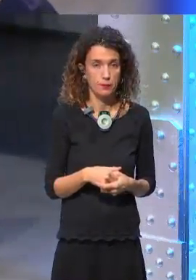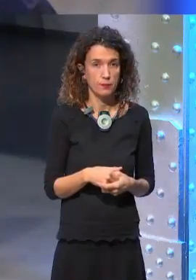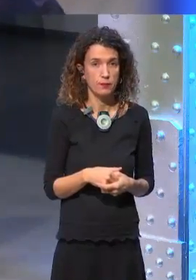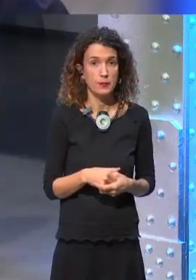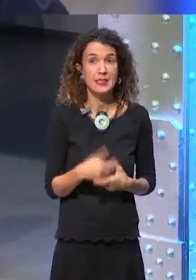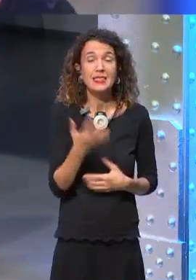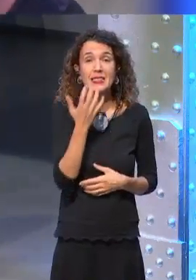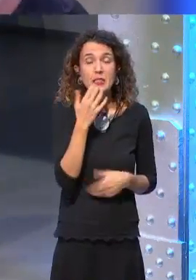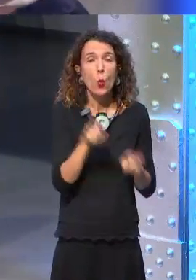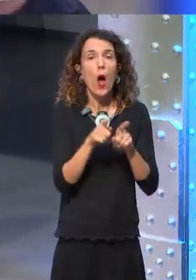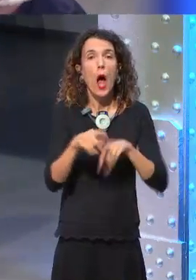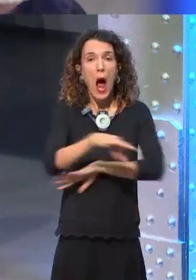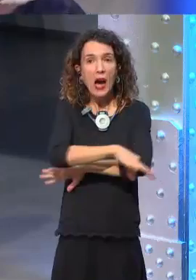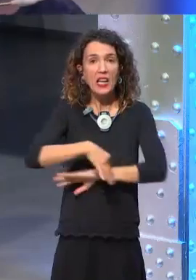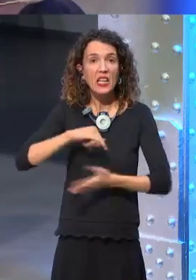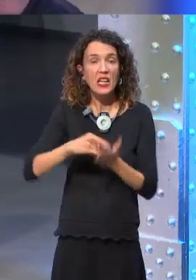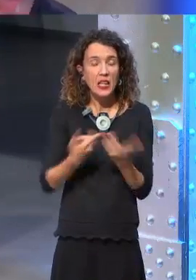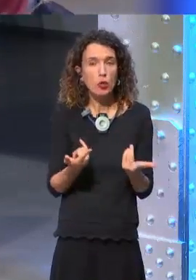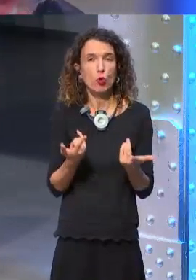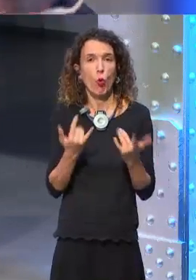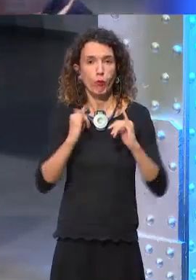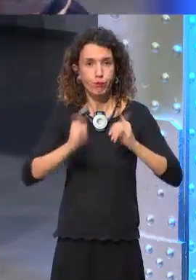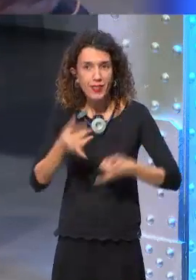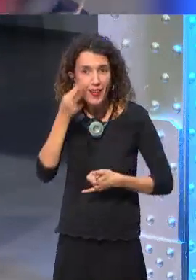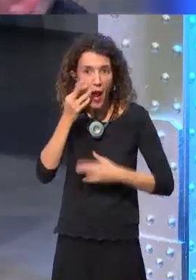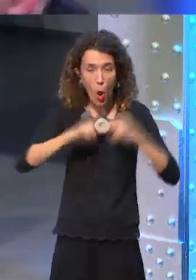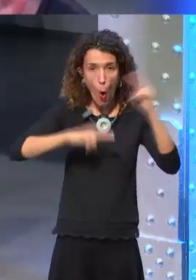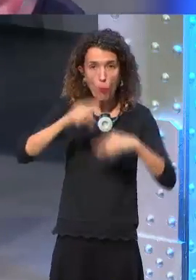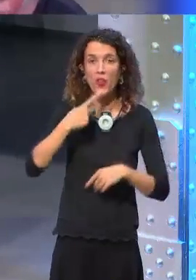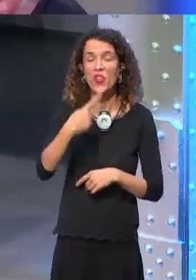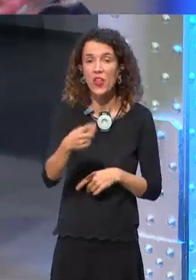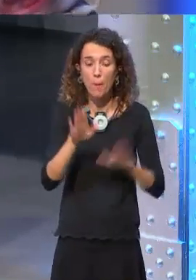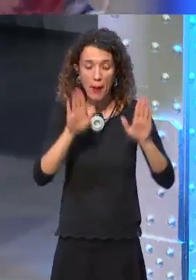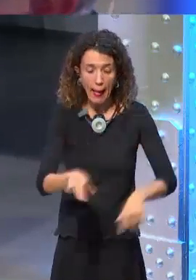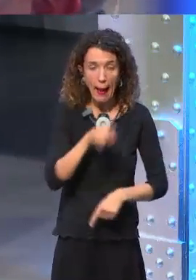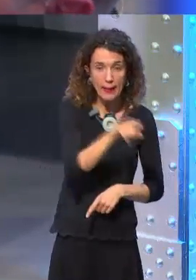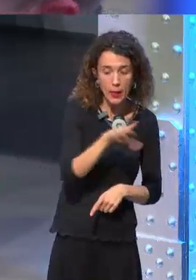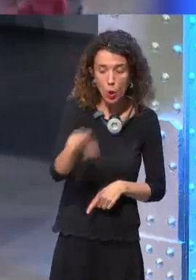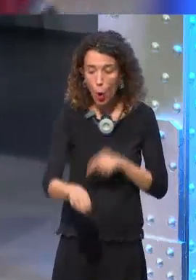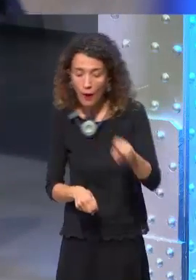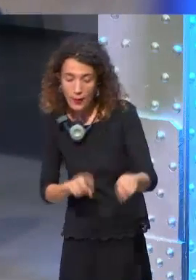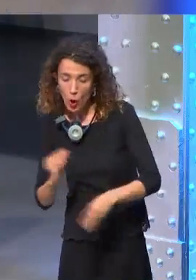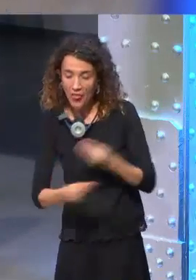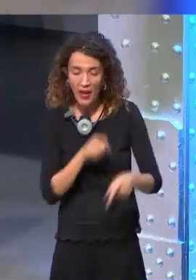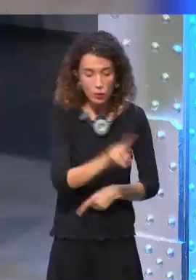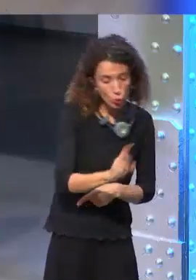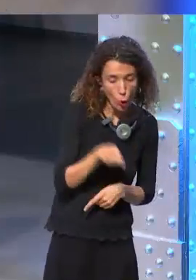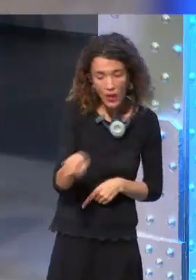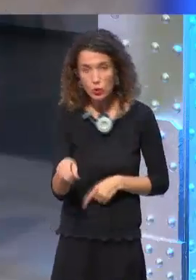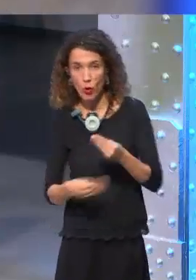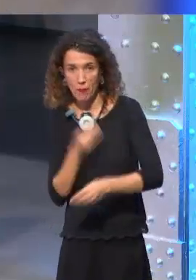A no ser que seas el arquitecto que está allí en la obra y dice: parad aquí, coged esto, no hagáis esto, haced lo otro.